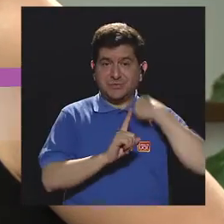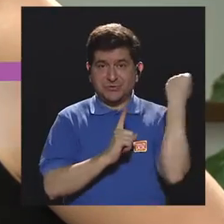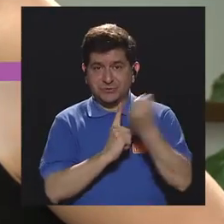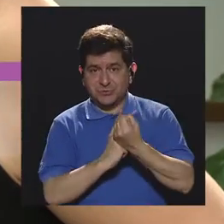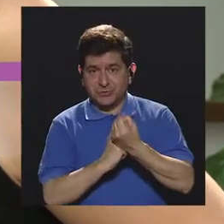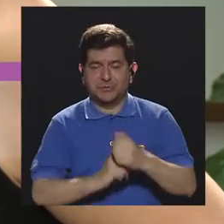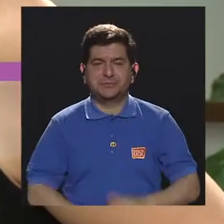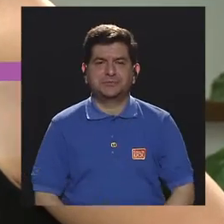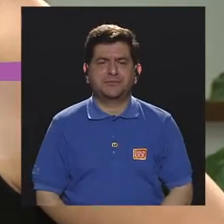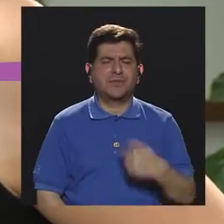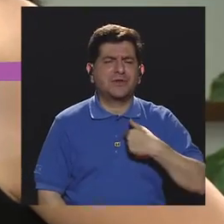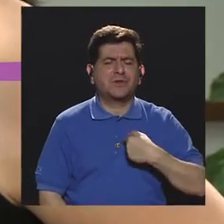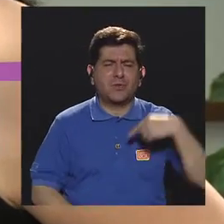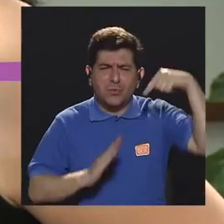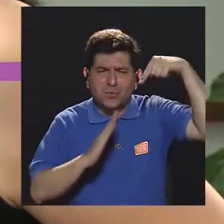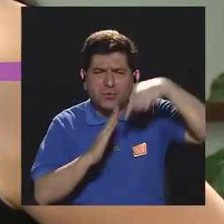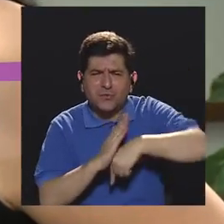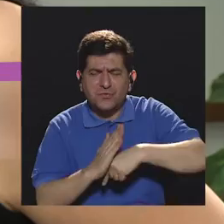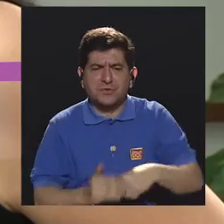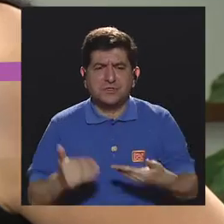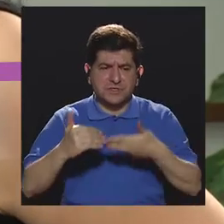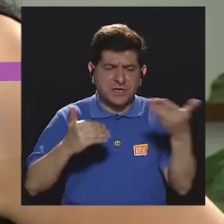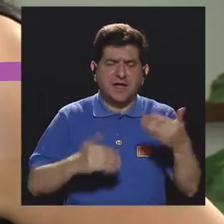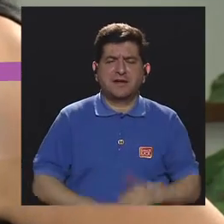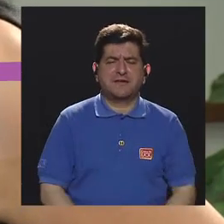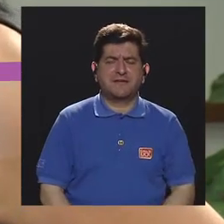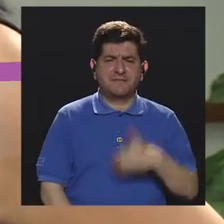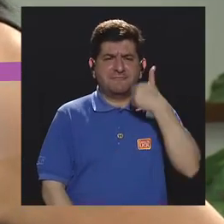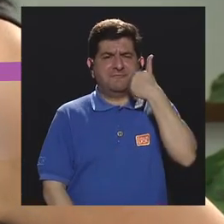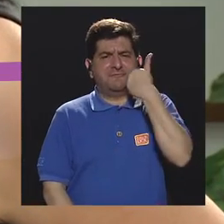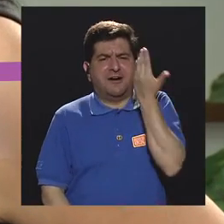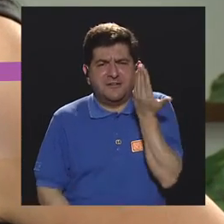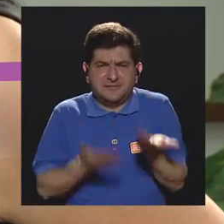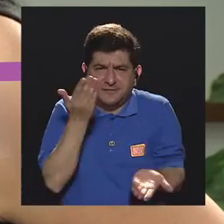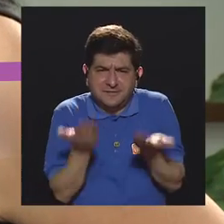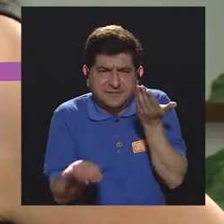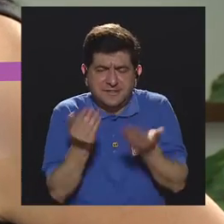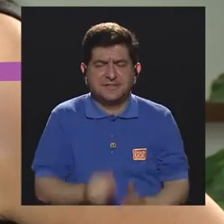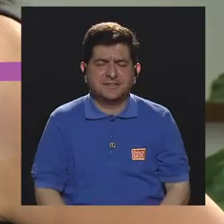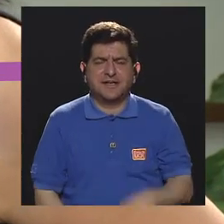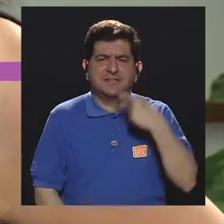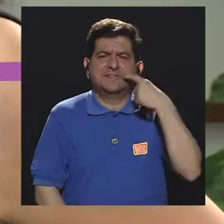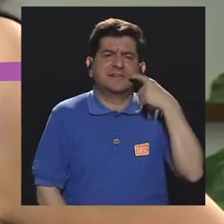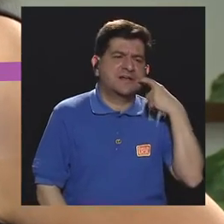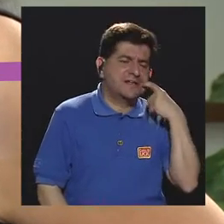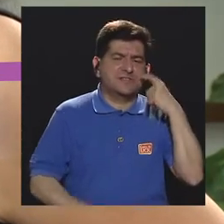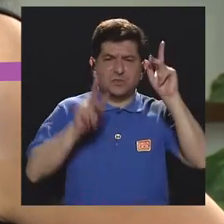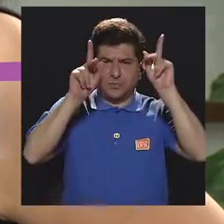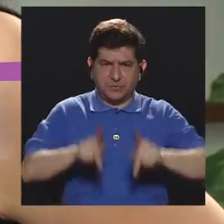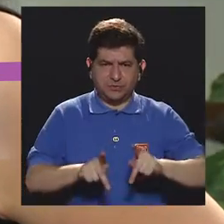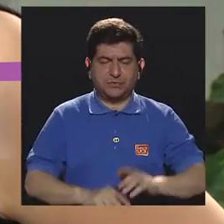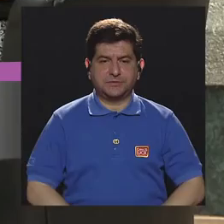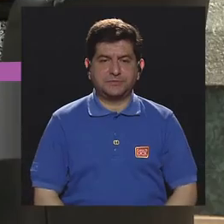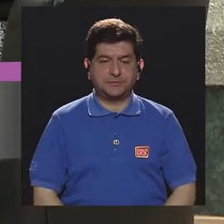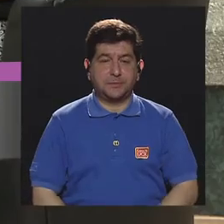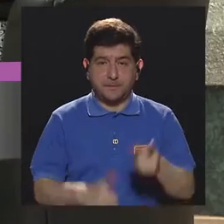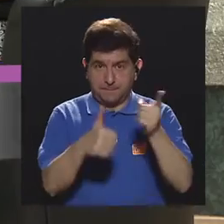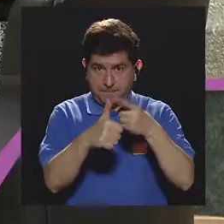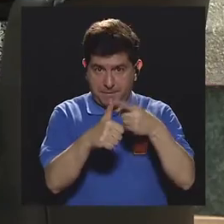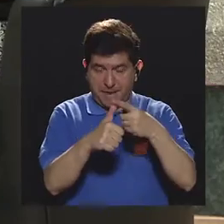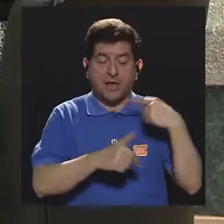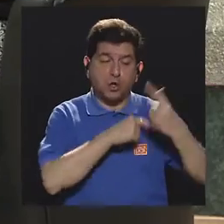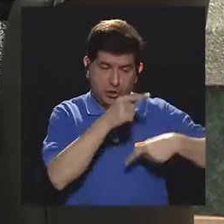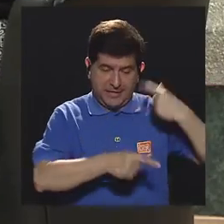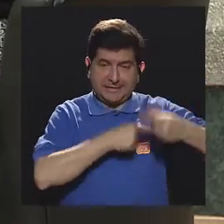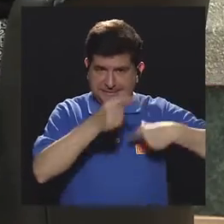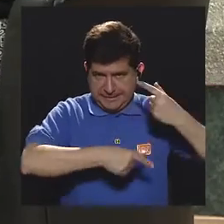Priscila, que profundicemos en los elementos que facilitan una adicción en las personas? Bueno, número uno